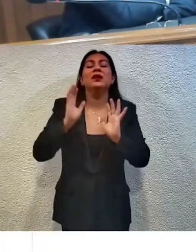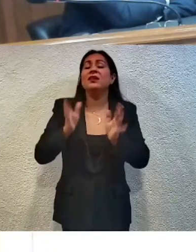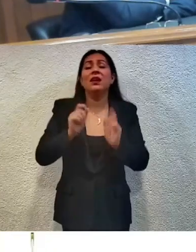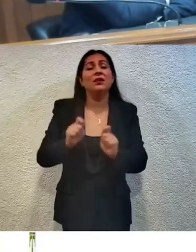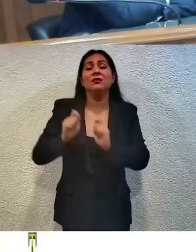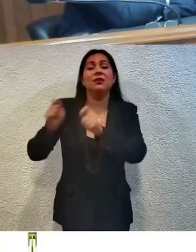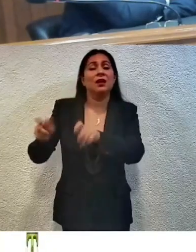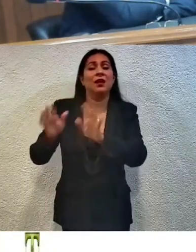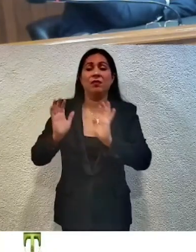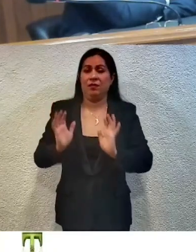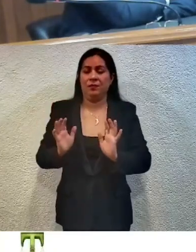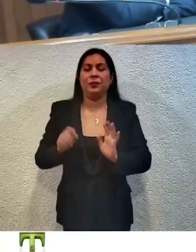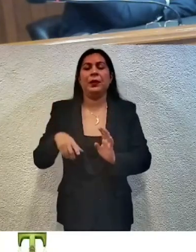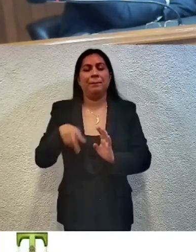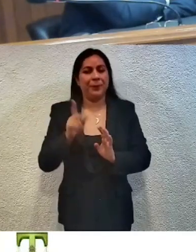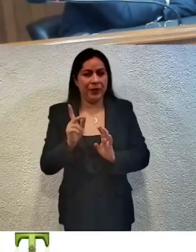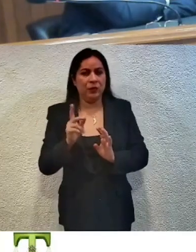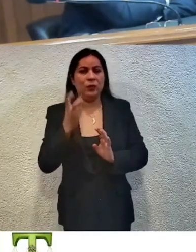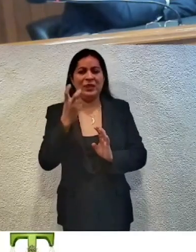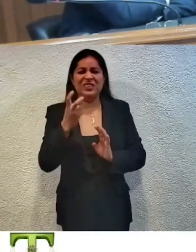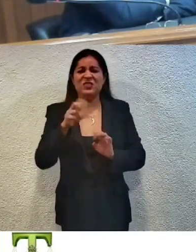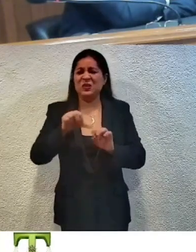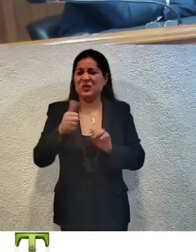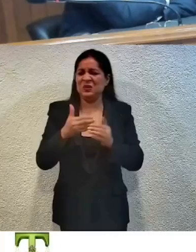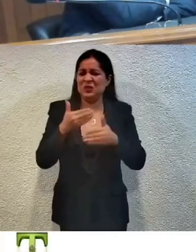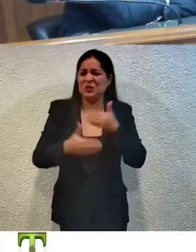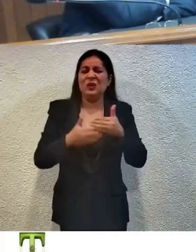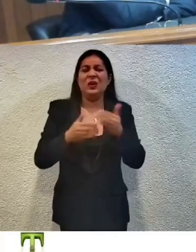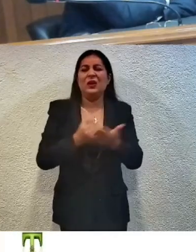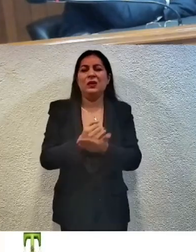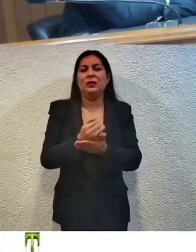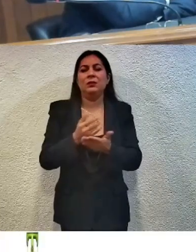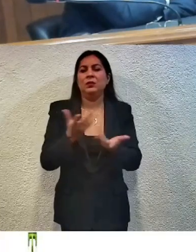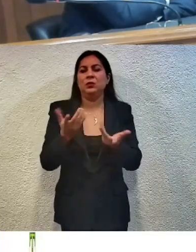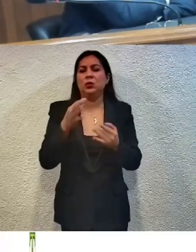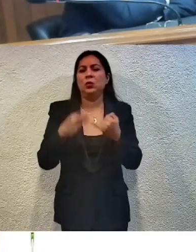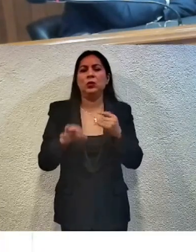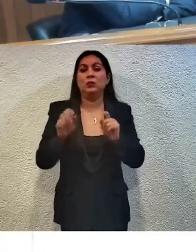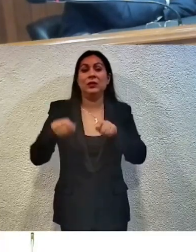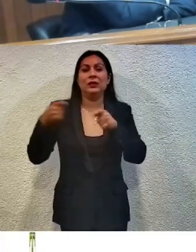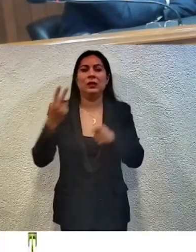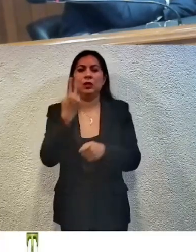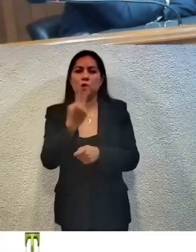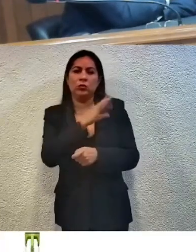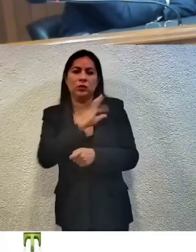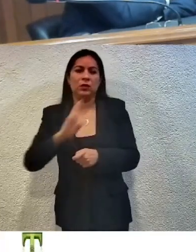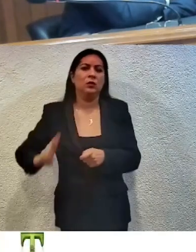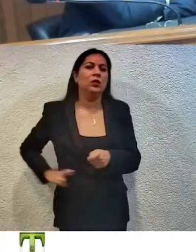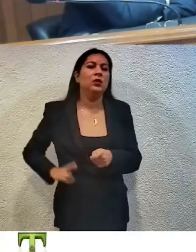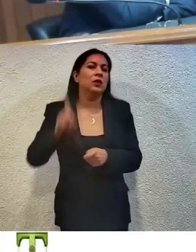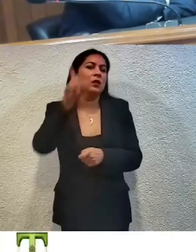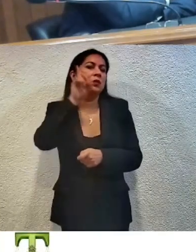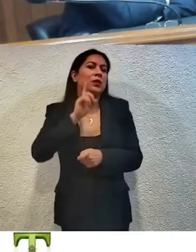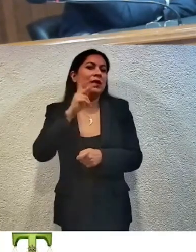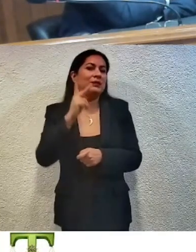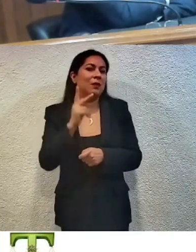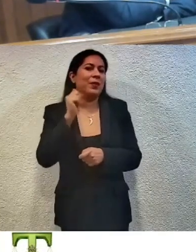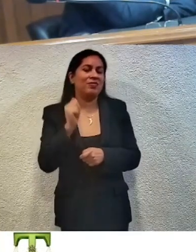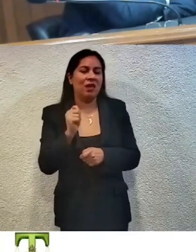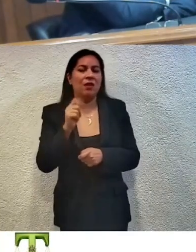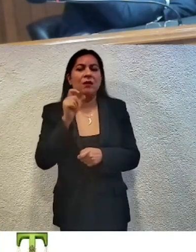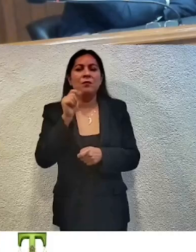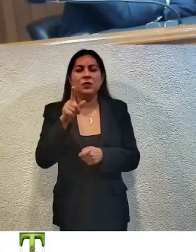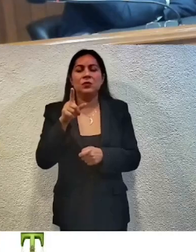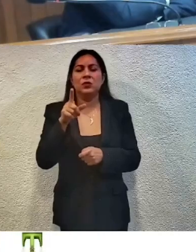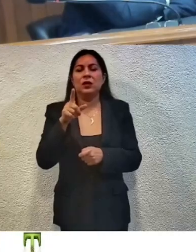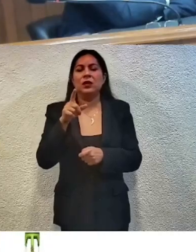asignada. Sin embargo, ello no trascendió a la determinación final de asignar 2 regidurías de género femenino al PT, ni de las